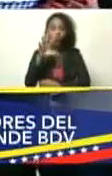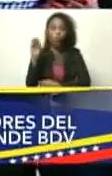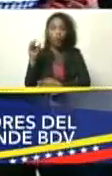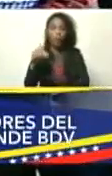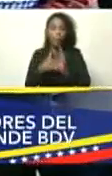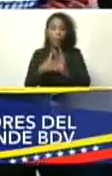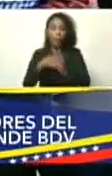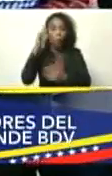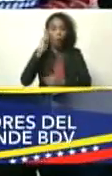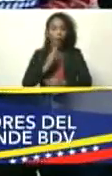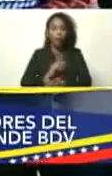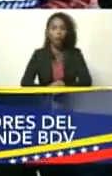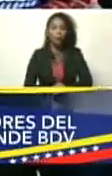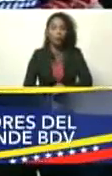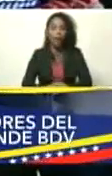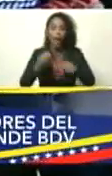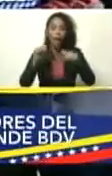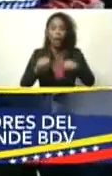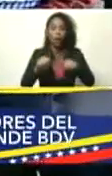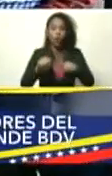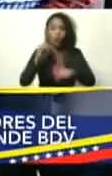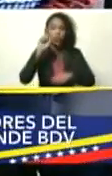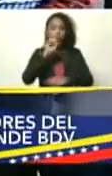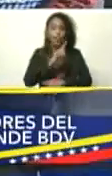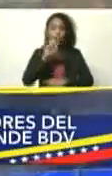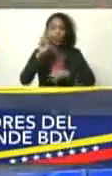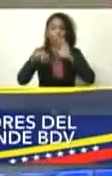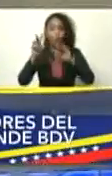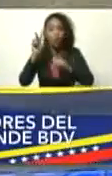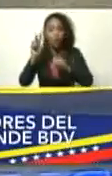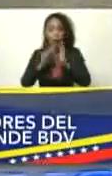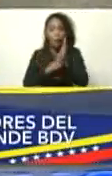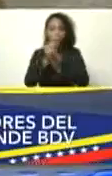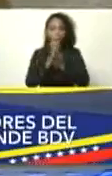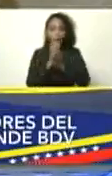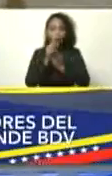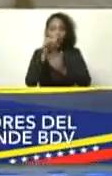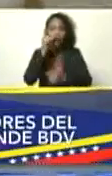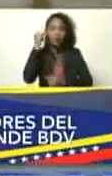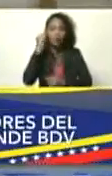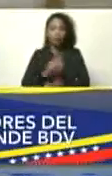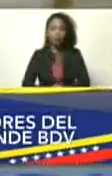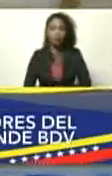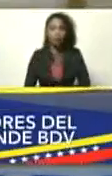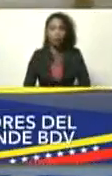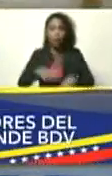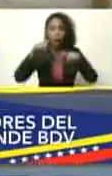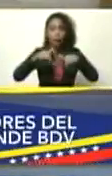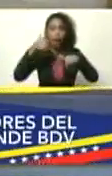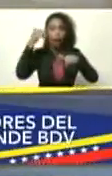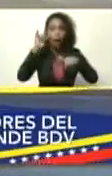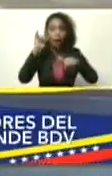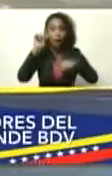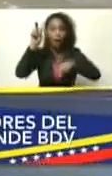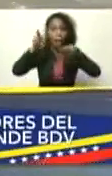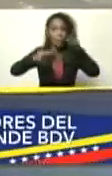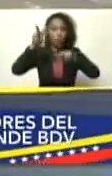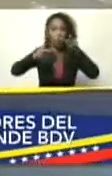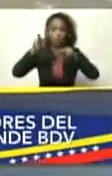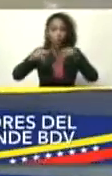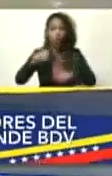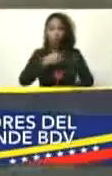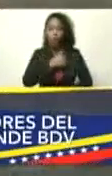2.250.000 bolívares en estos 112 emprendedores y emprendedoras. Aquí tenemos una exposición y